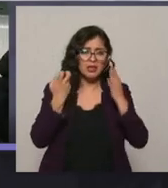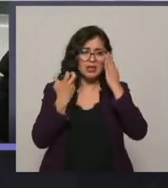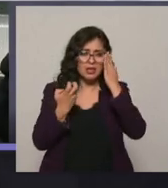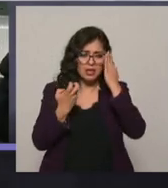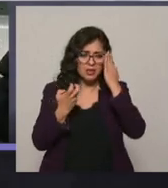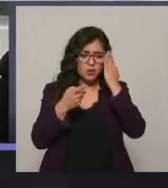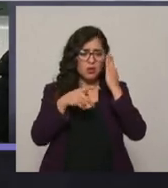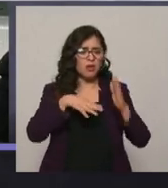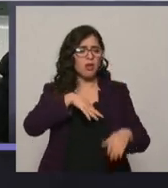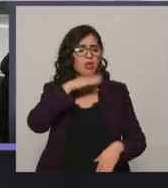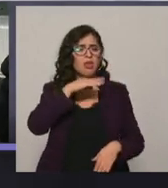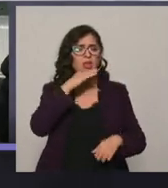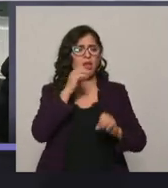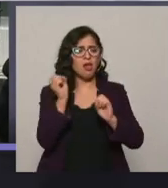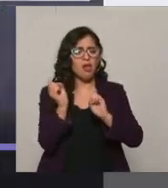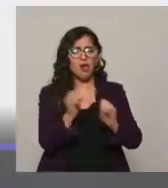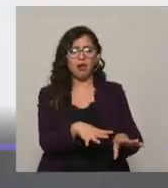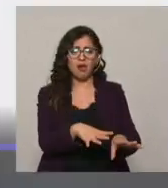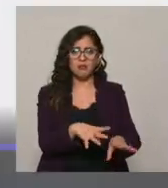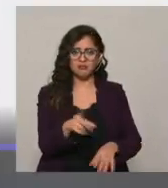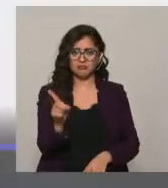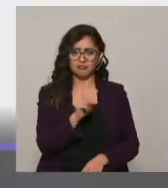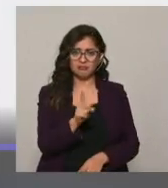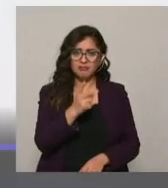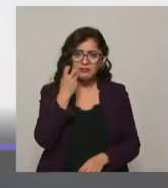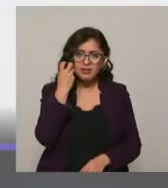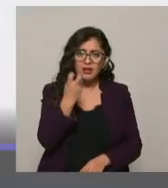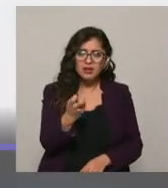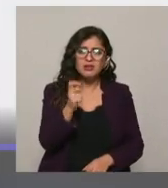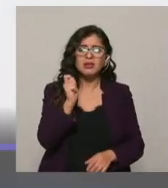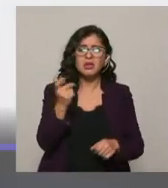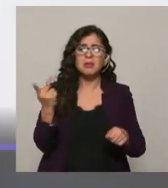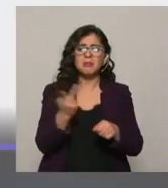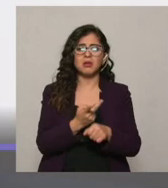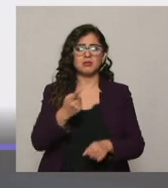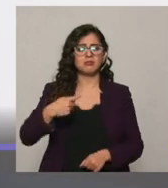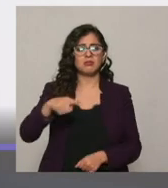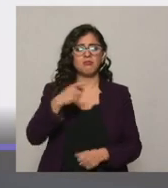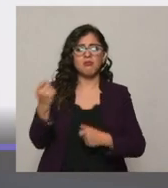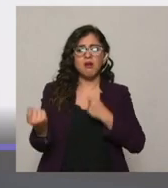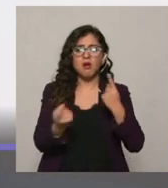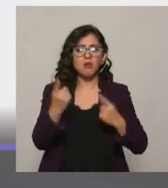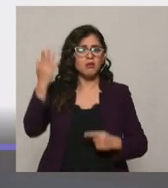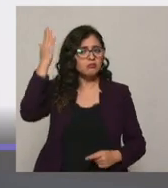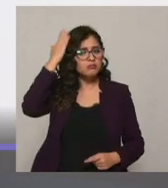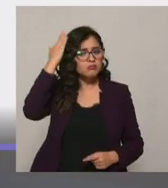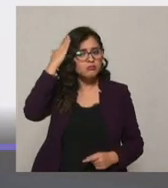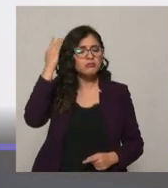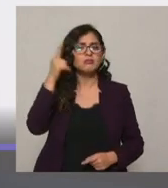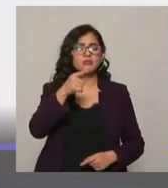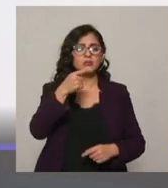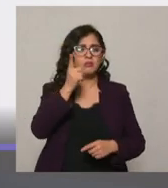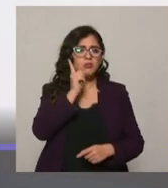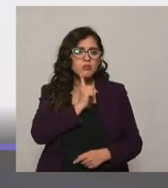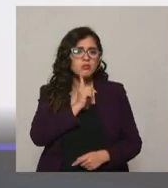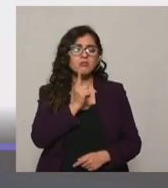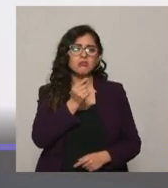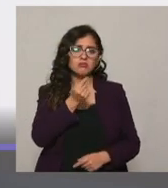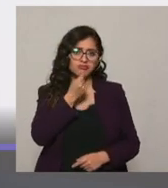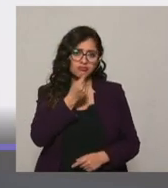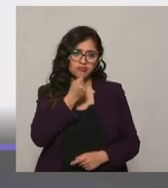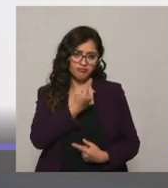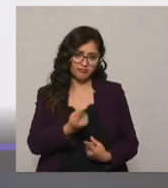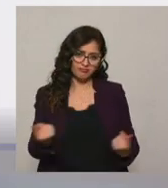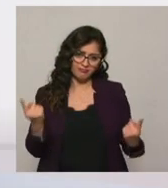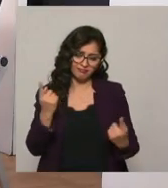debemos de dejar pasar, ¿no? O sea, esa es la respuesta de las autoridades para nuestras niñas y nuestras mujeres. Y